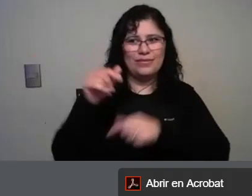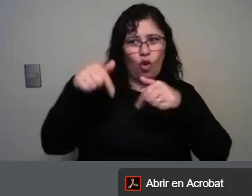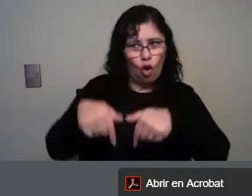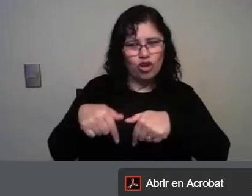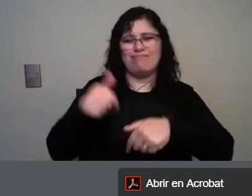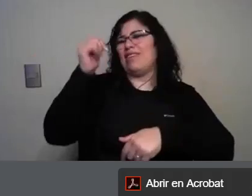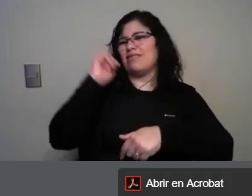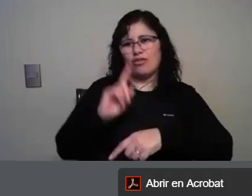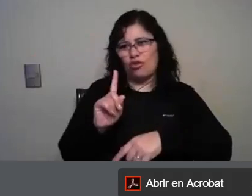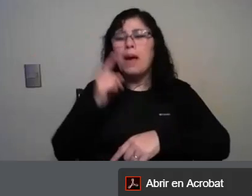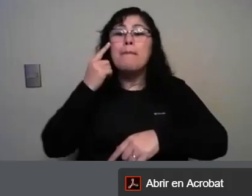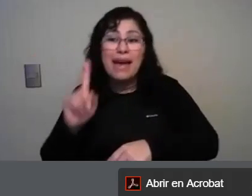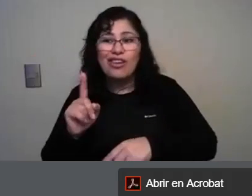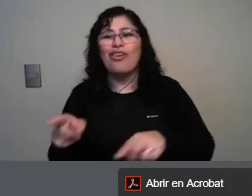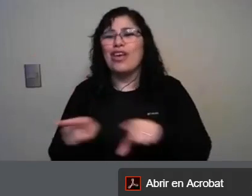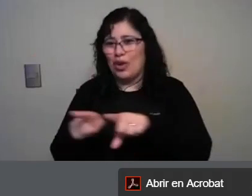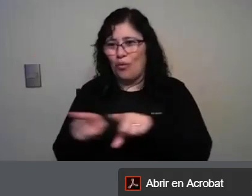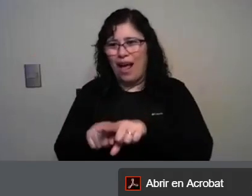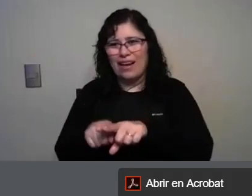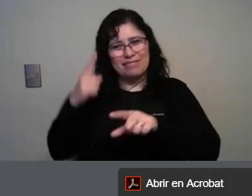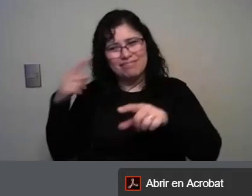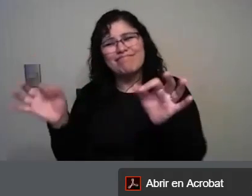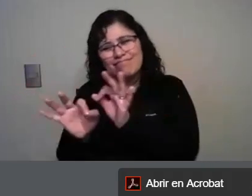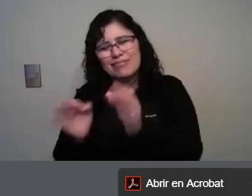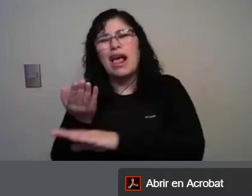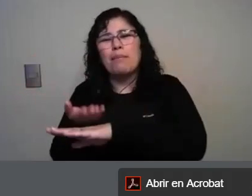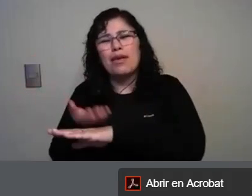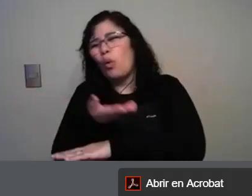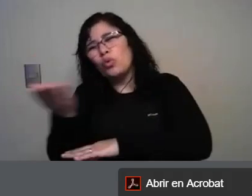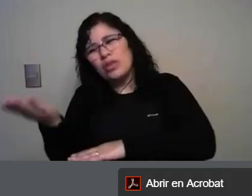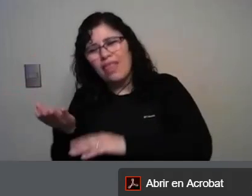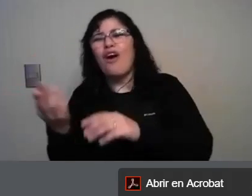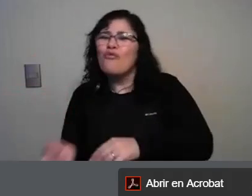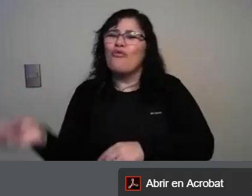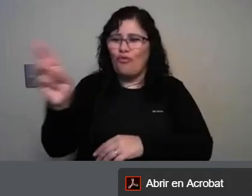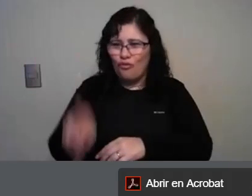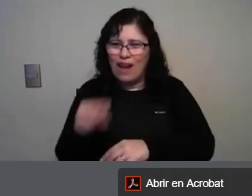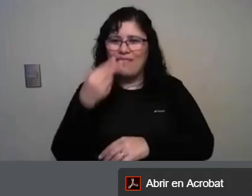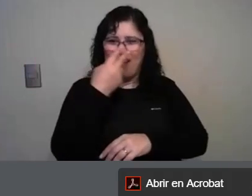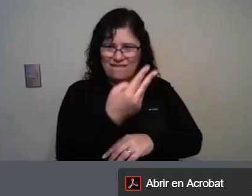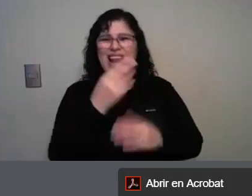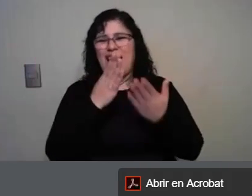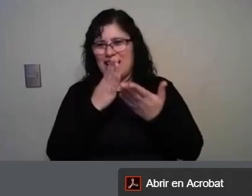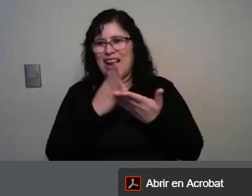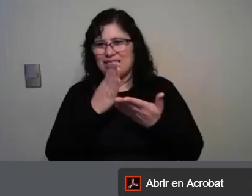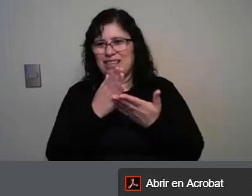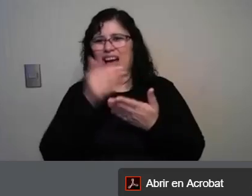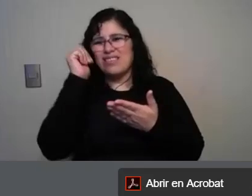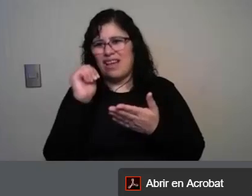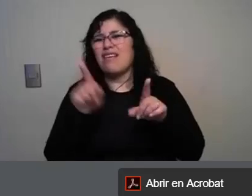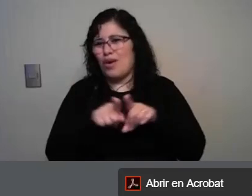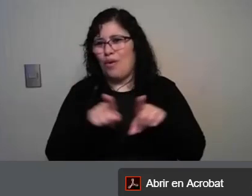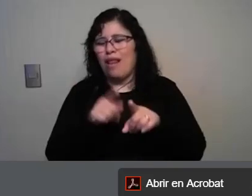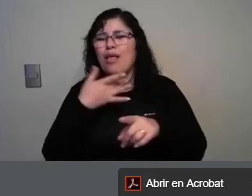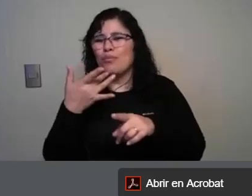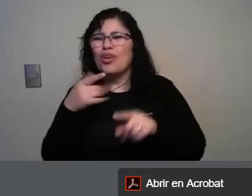volver a verla, ¿ya? ¿Sí? Hay conceptos básicos que quizás ustedes tienen que haber visto.